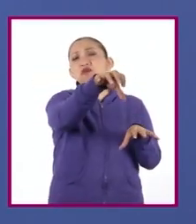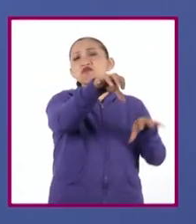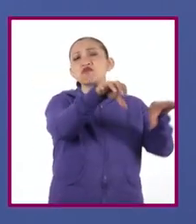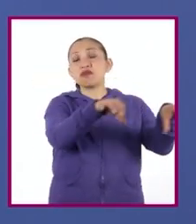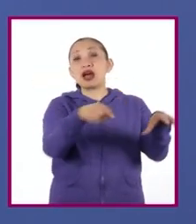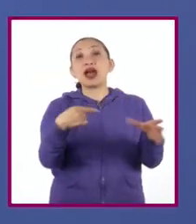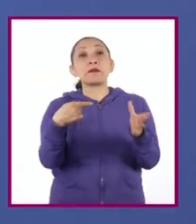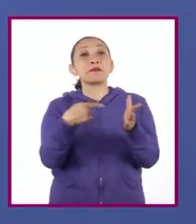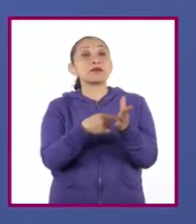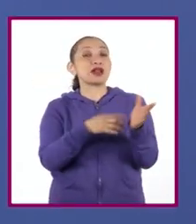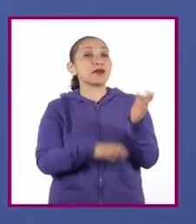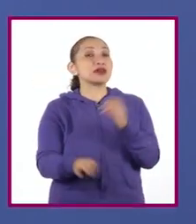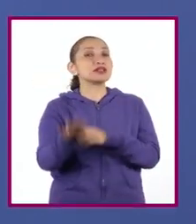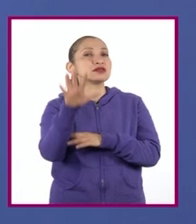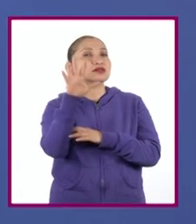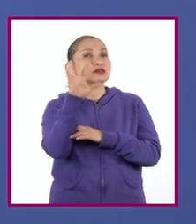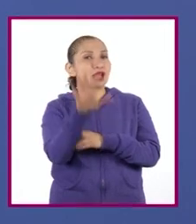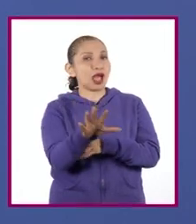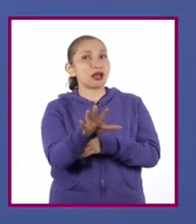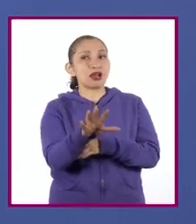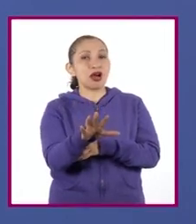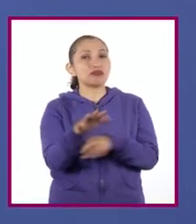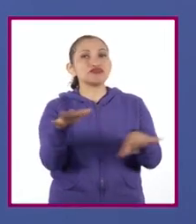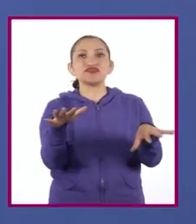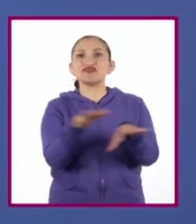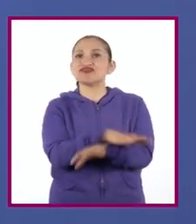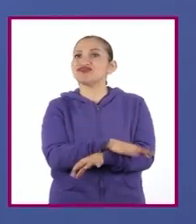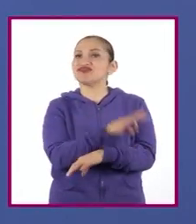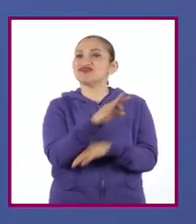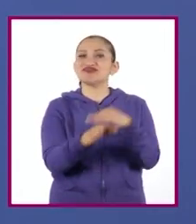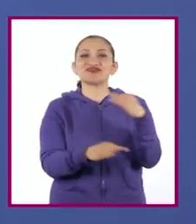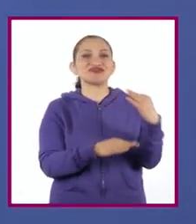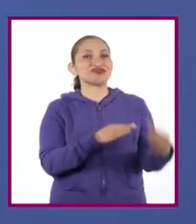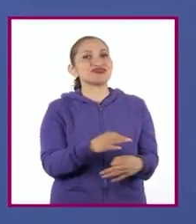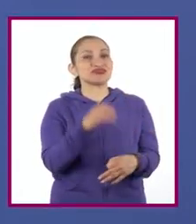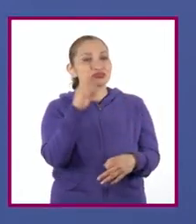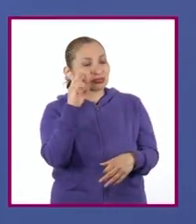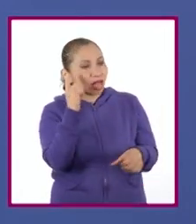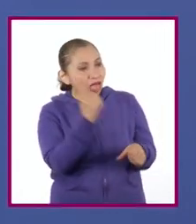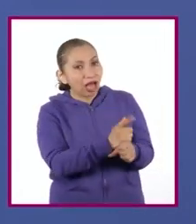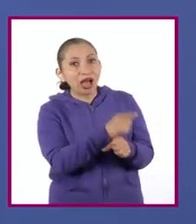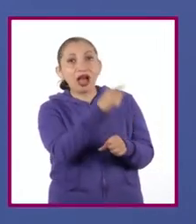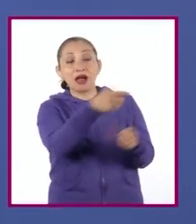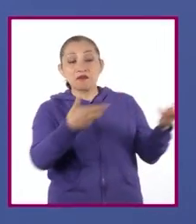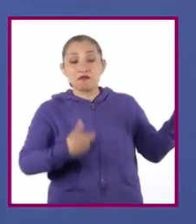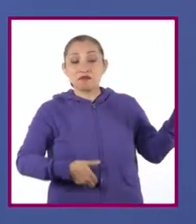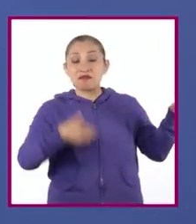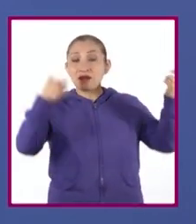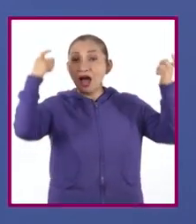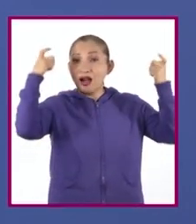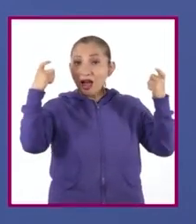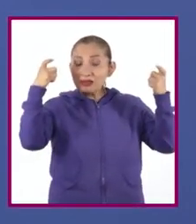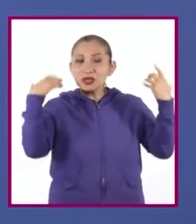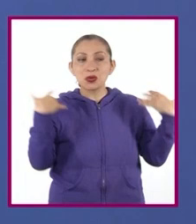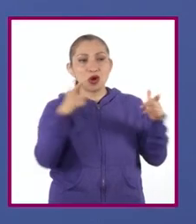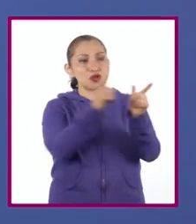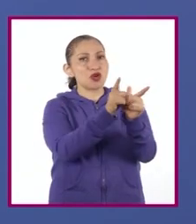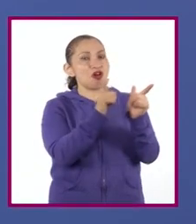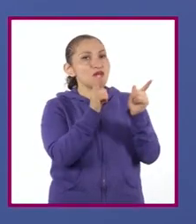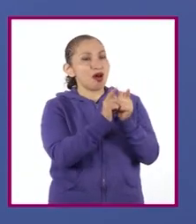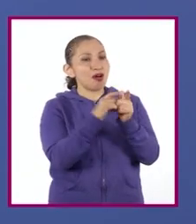en 1905 las cosas cambiaron al considerarse al mariachi como un